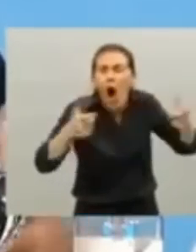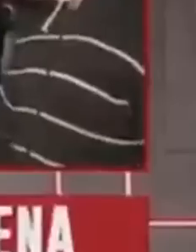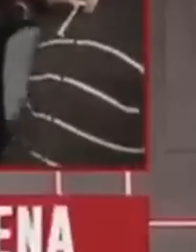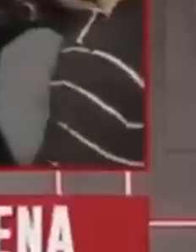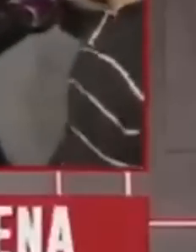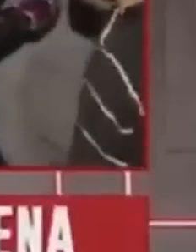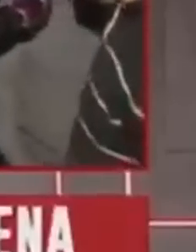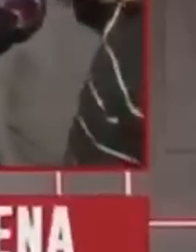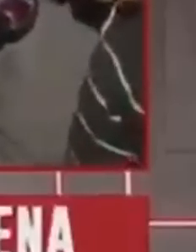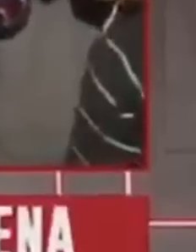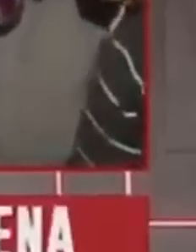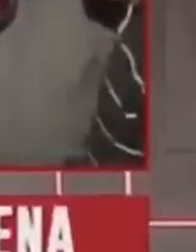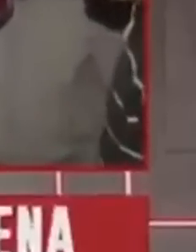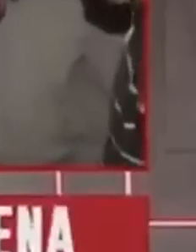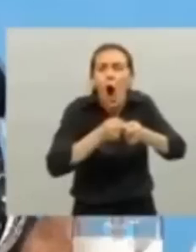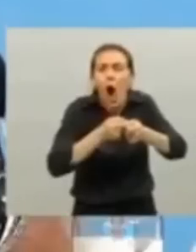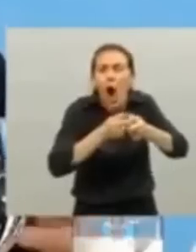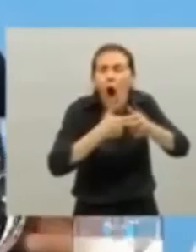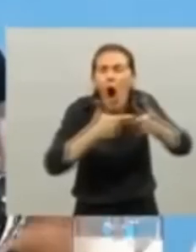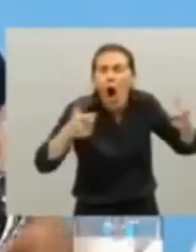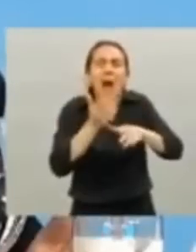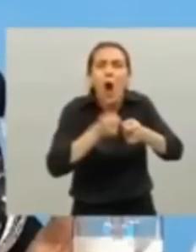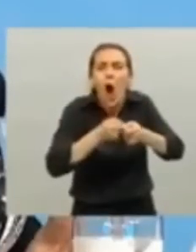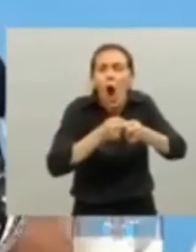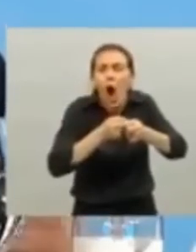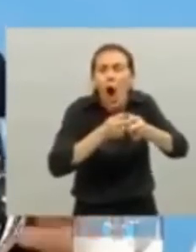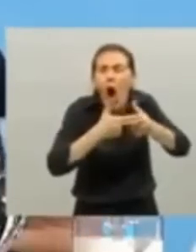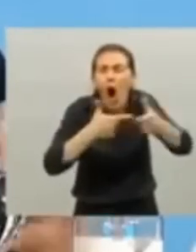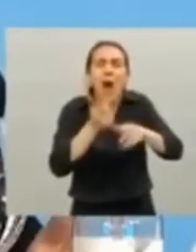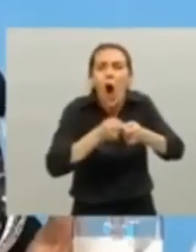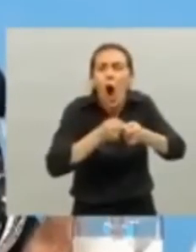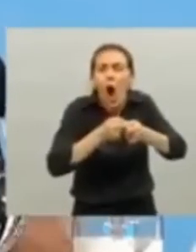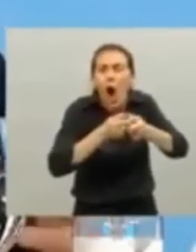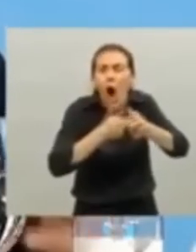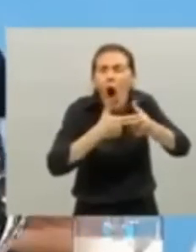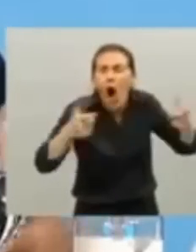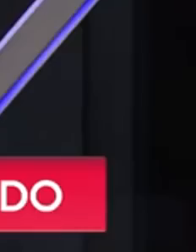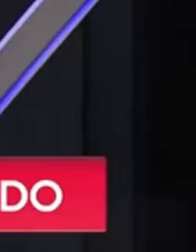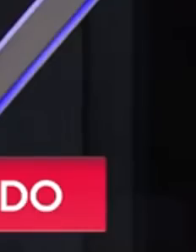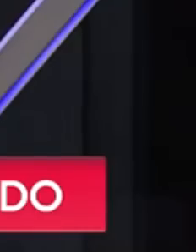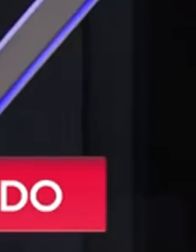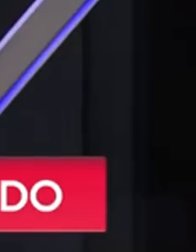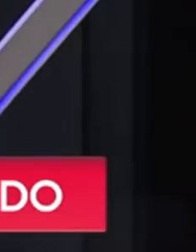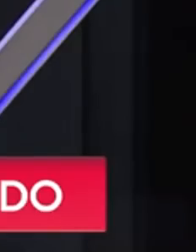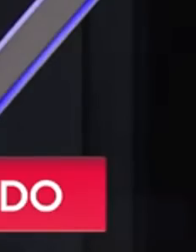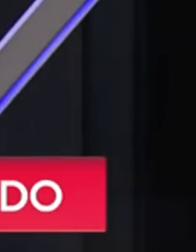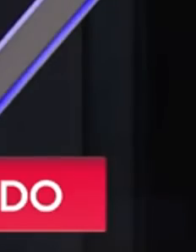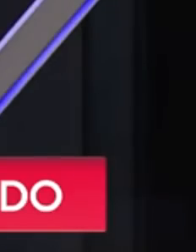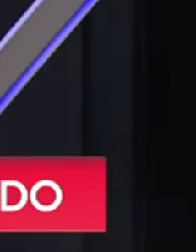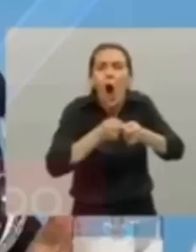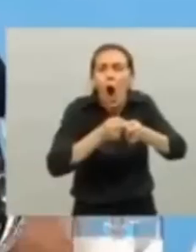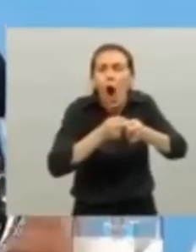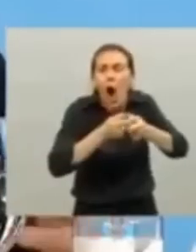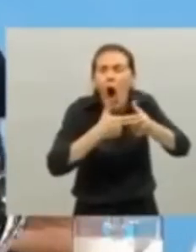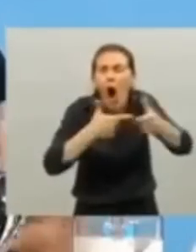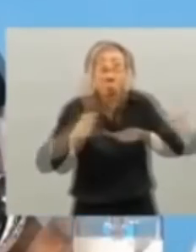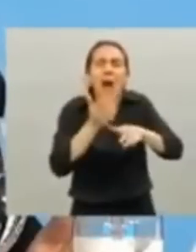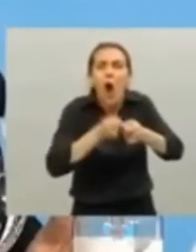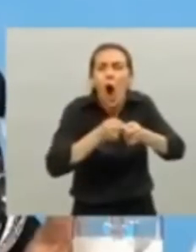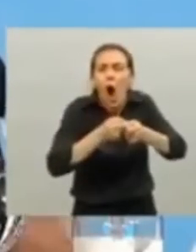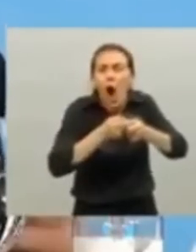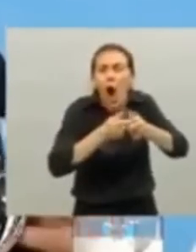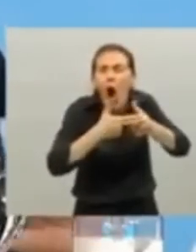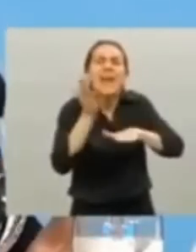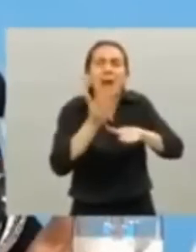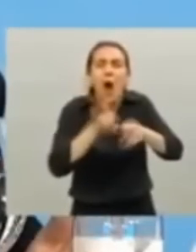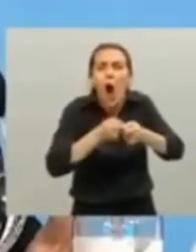me importa? Las 80 días que no la pongo. ¿Qué me importa? ¿Qué me importa? ¿Qué me importa? Nació mi sobrina. ¿Qué me importa?